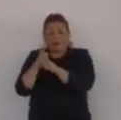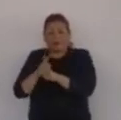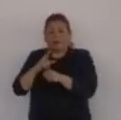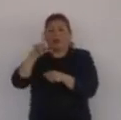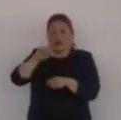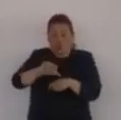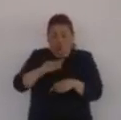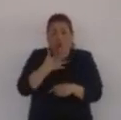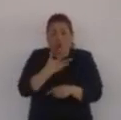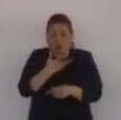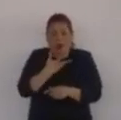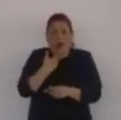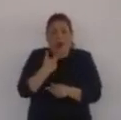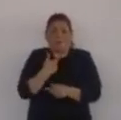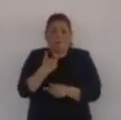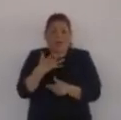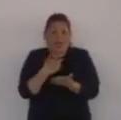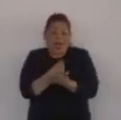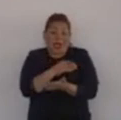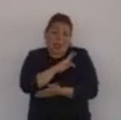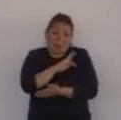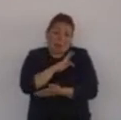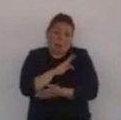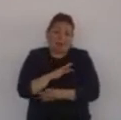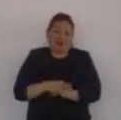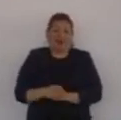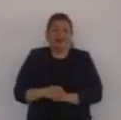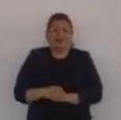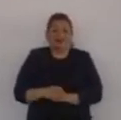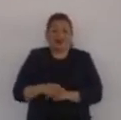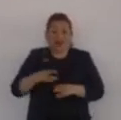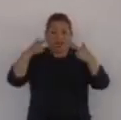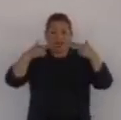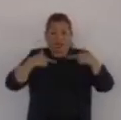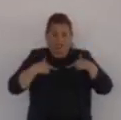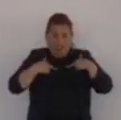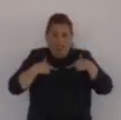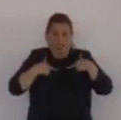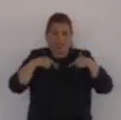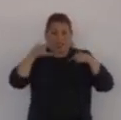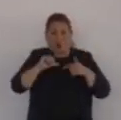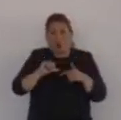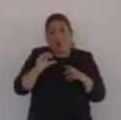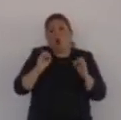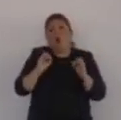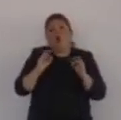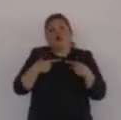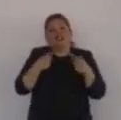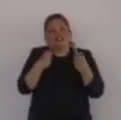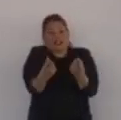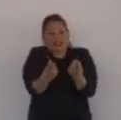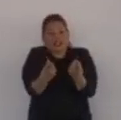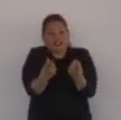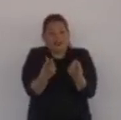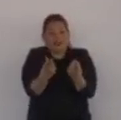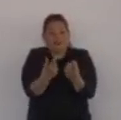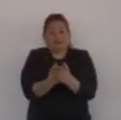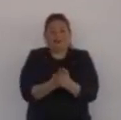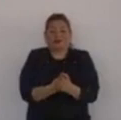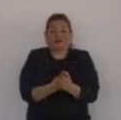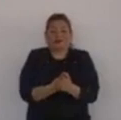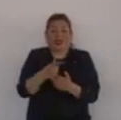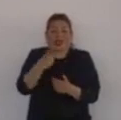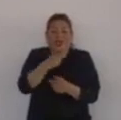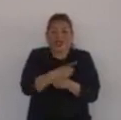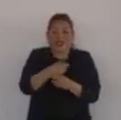hoy tienen pues esta gran posibilidad de recibir o de dar desde